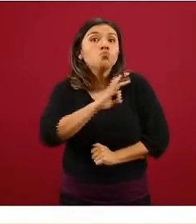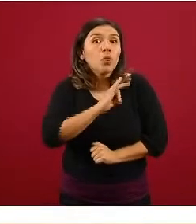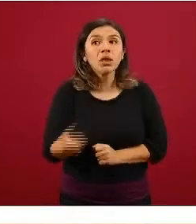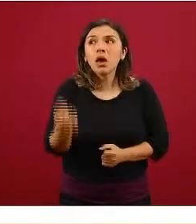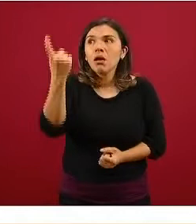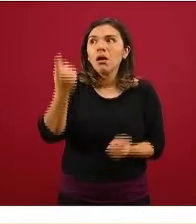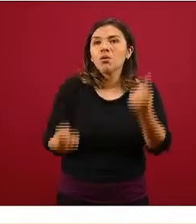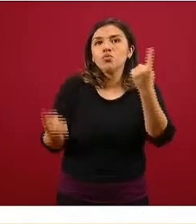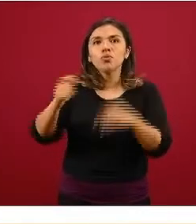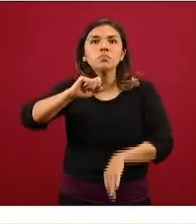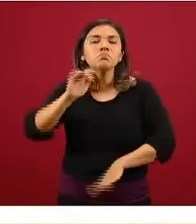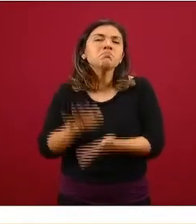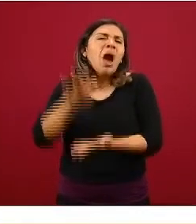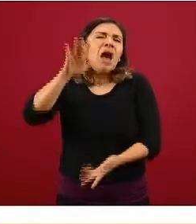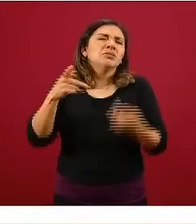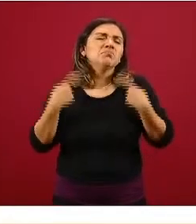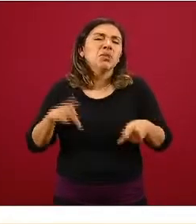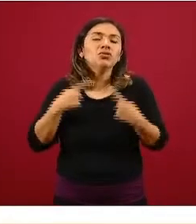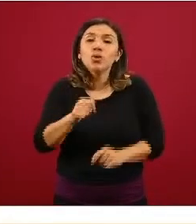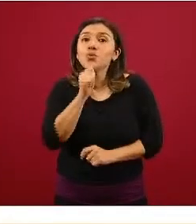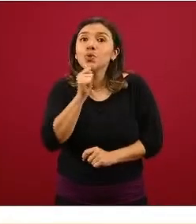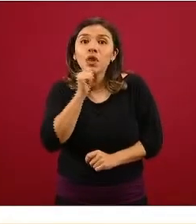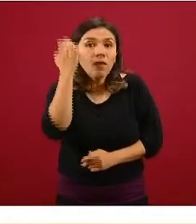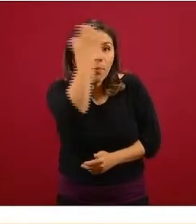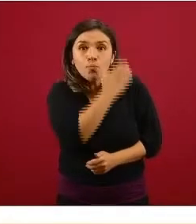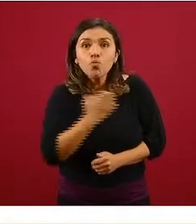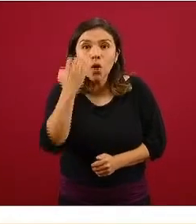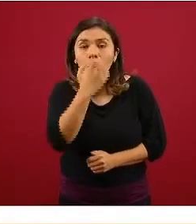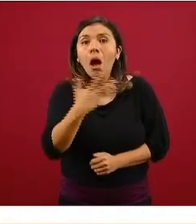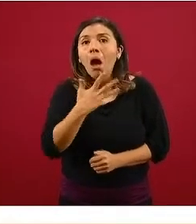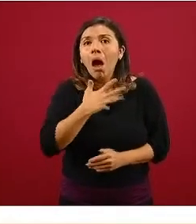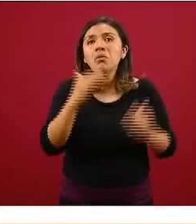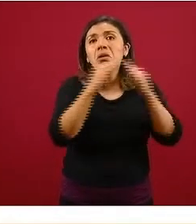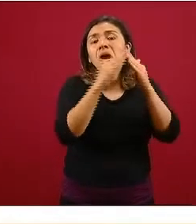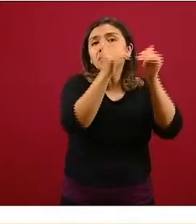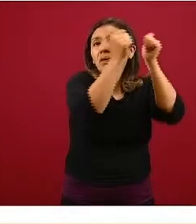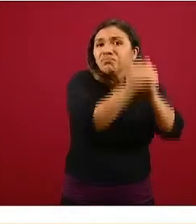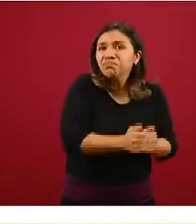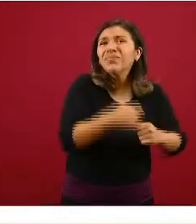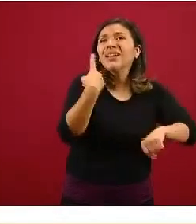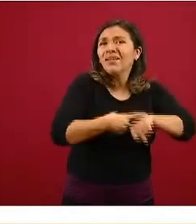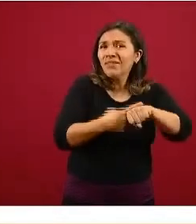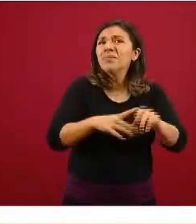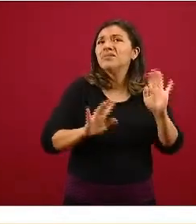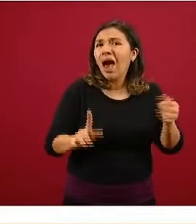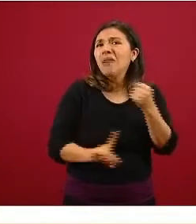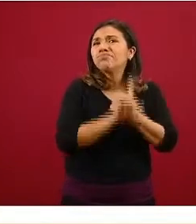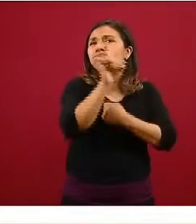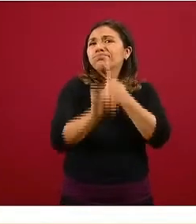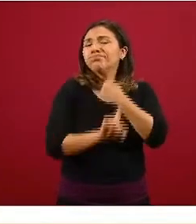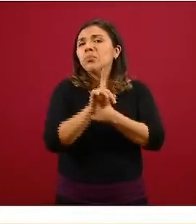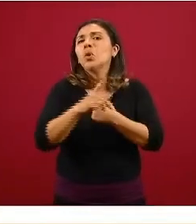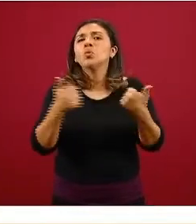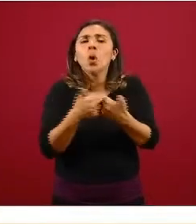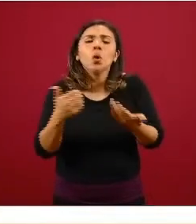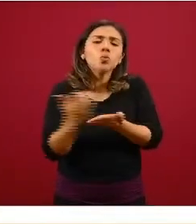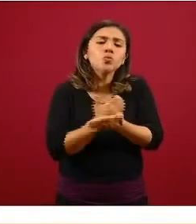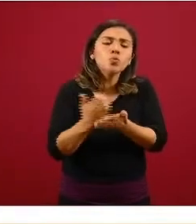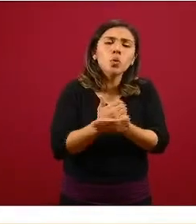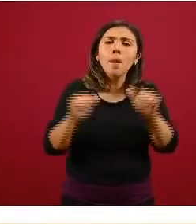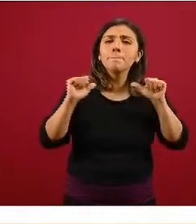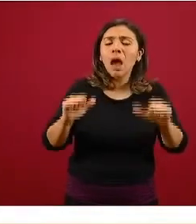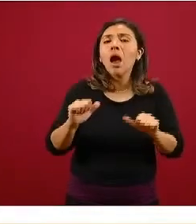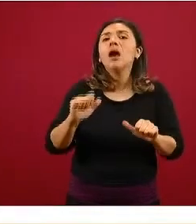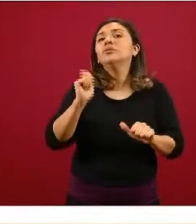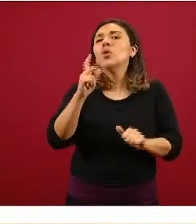haber muchos más a los que no se les han hecho prueba, que han estado en su casa, que se han enfermado y que se han recuperado sin